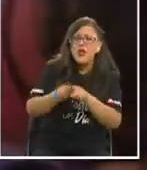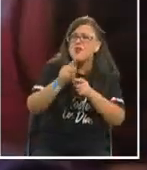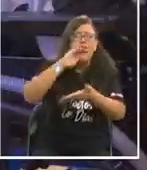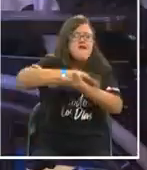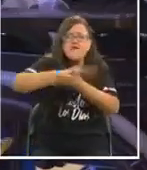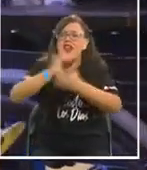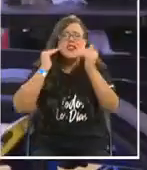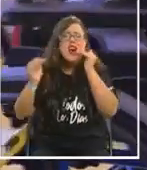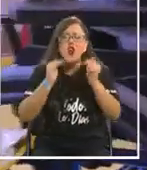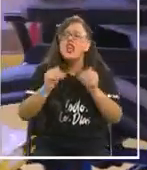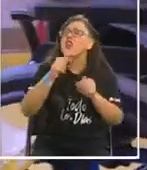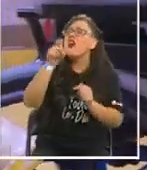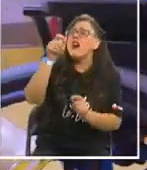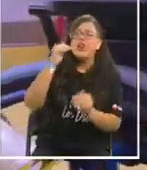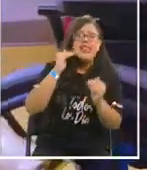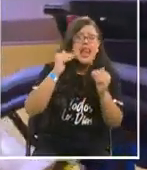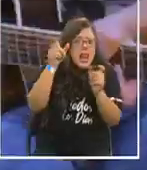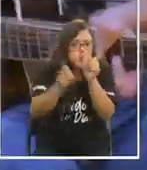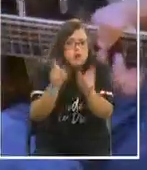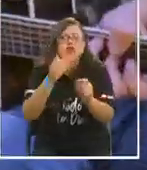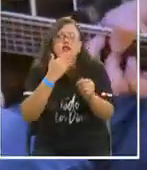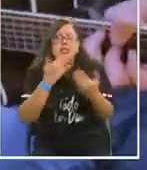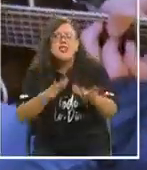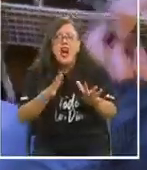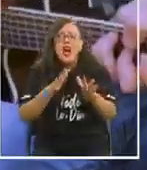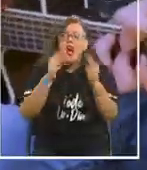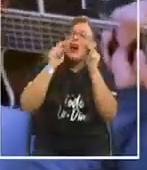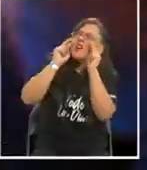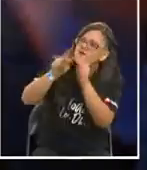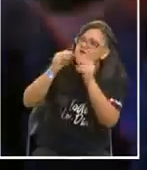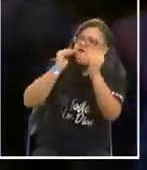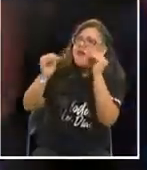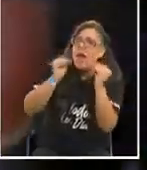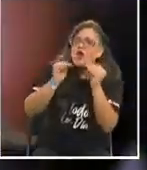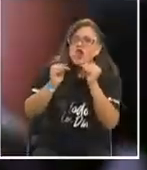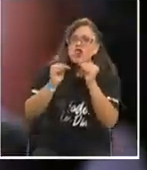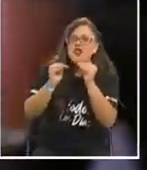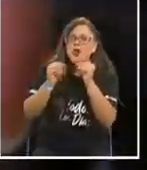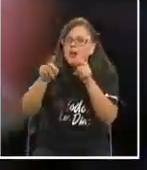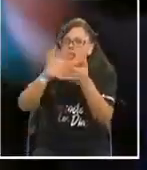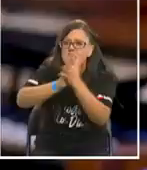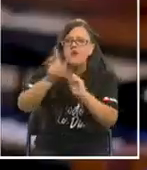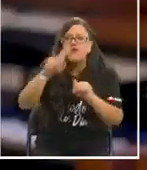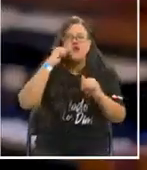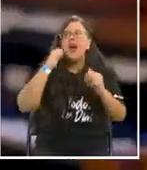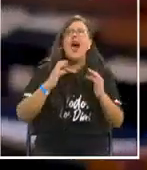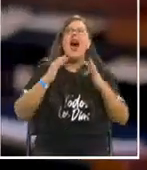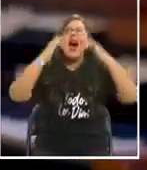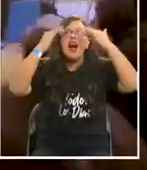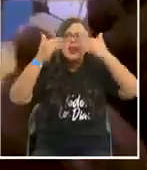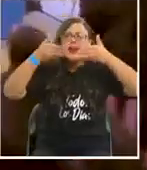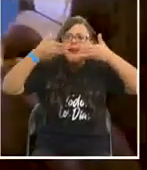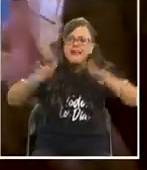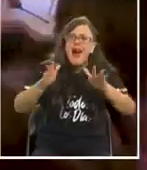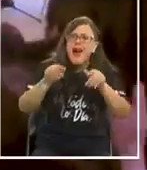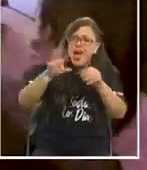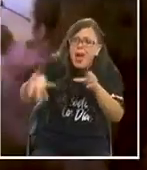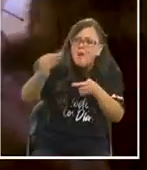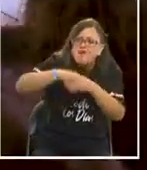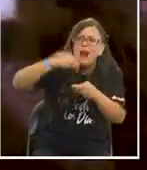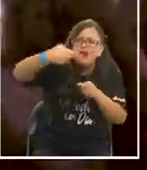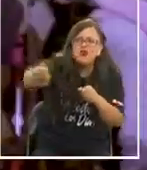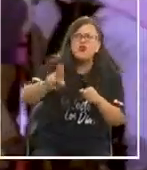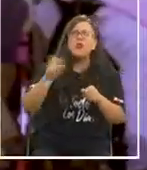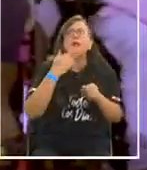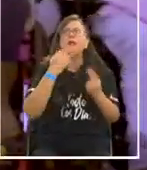que la gente los escuche a ellos, más que a nosotros. Porque toda esa alegría, todo eso nace de ellos. Porque